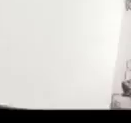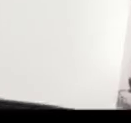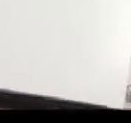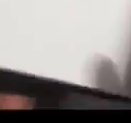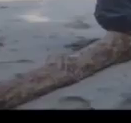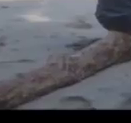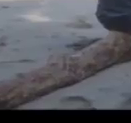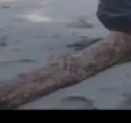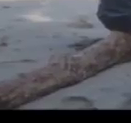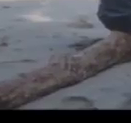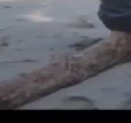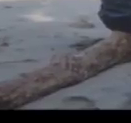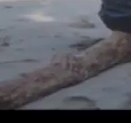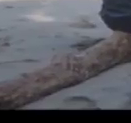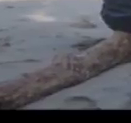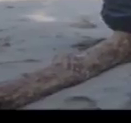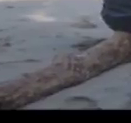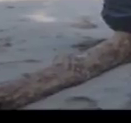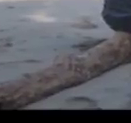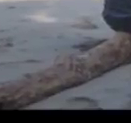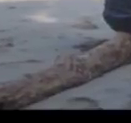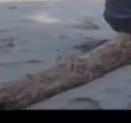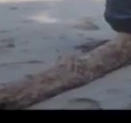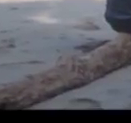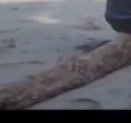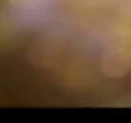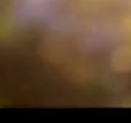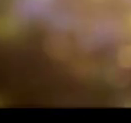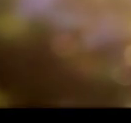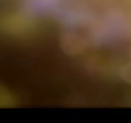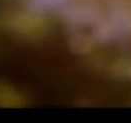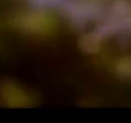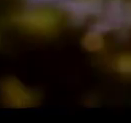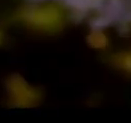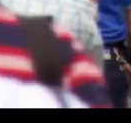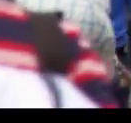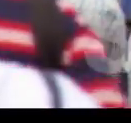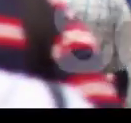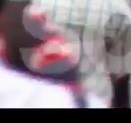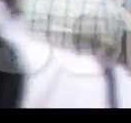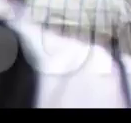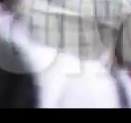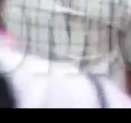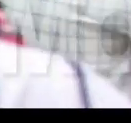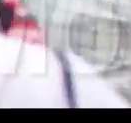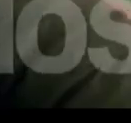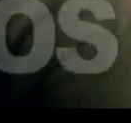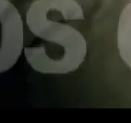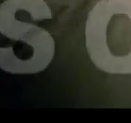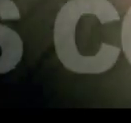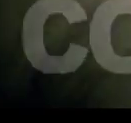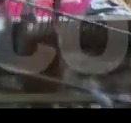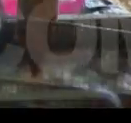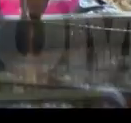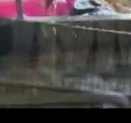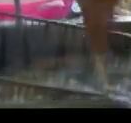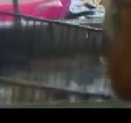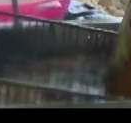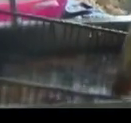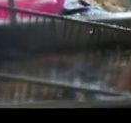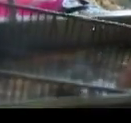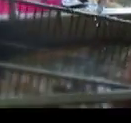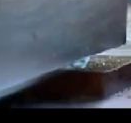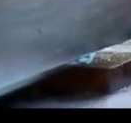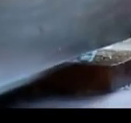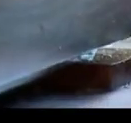¿Ya descubriste tu país? Parques Nacionales, nuestro verdadero tesoro. Los ticos somos como somos, gente sencilla